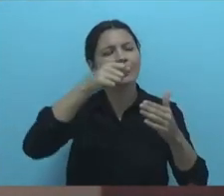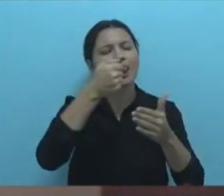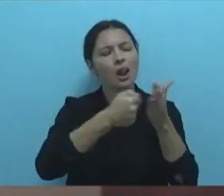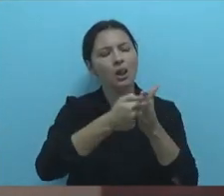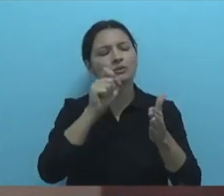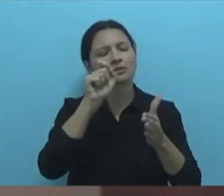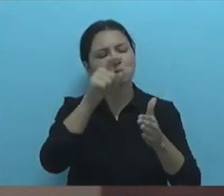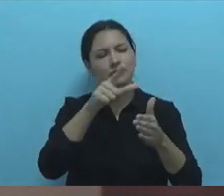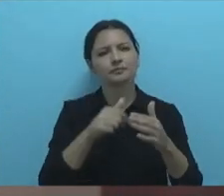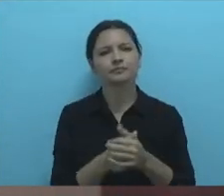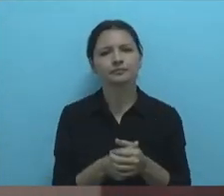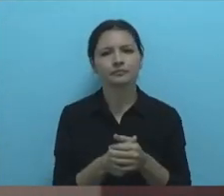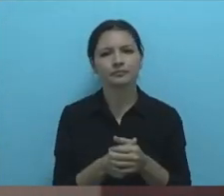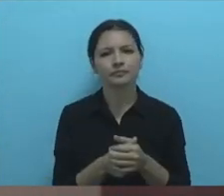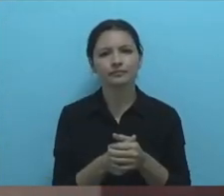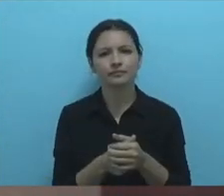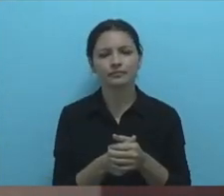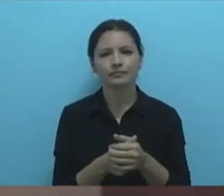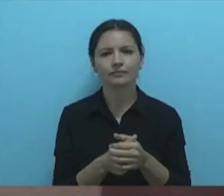son todas ustedes felicitaciones